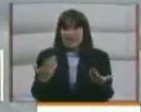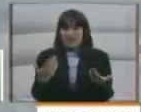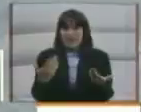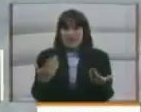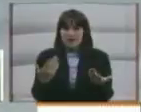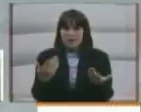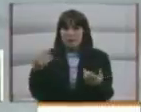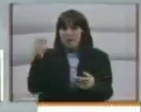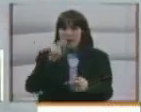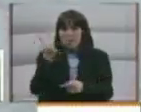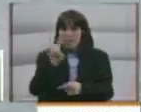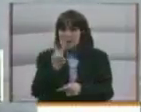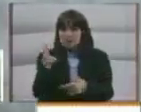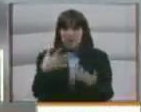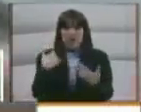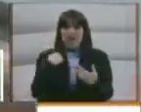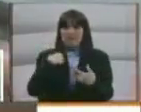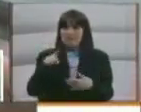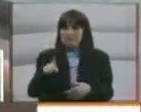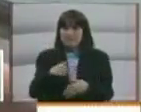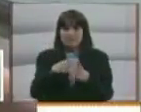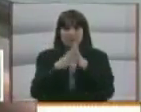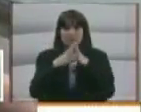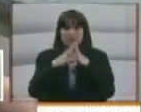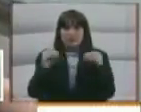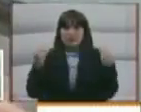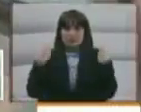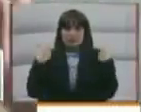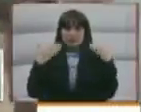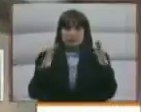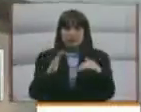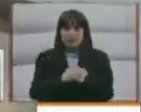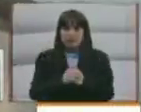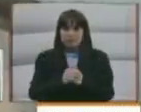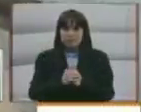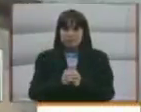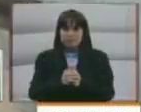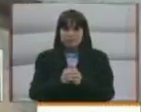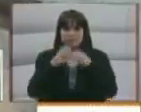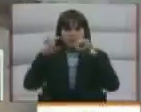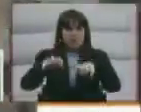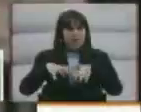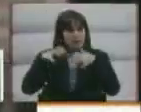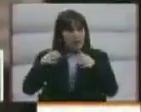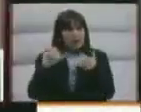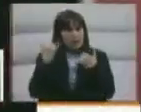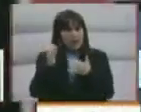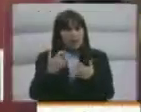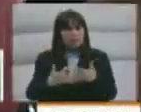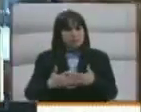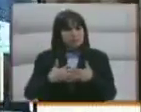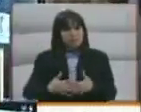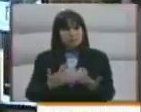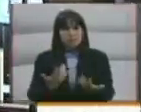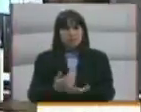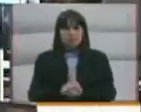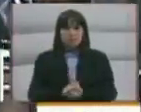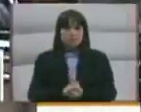tiene, es más, el gobierno tiene maquinaria. Bueno, miren,